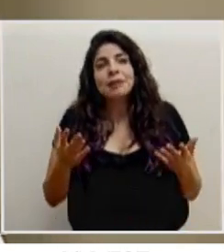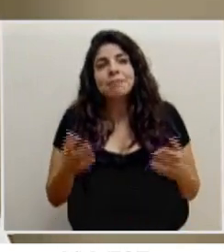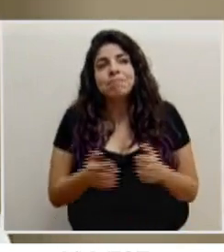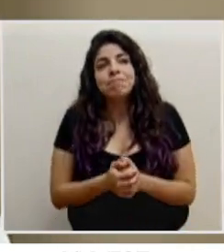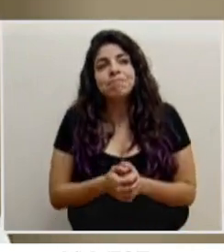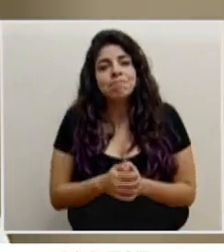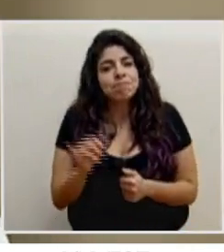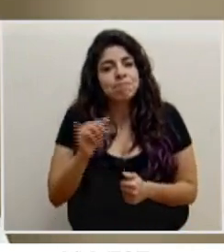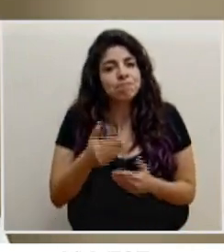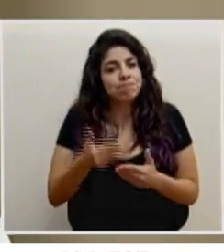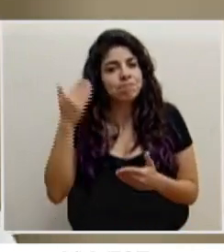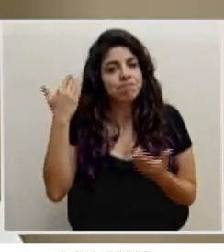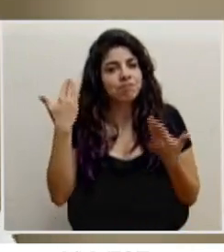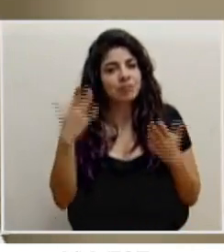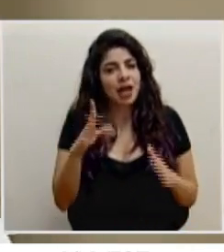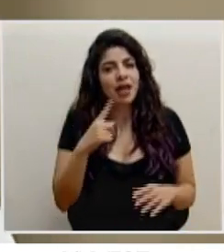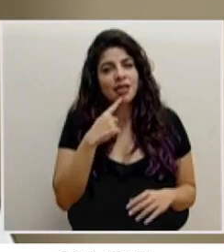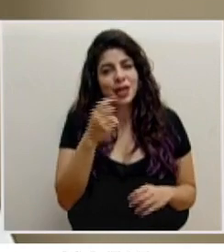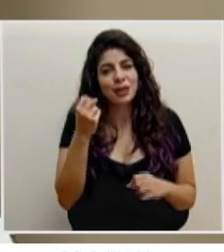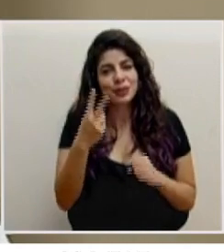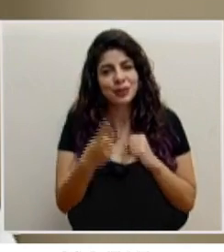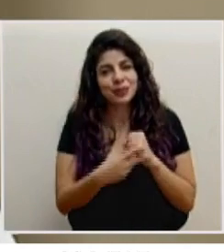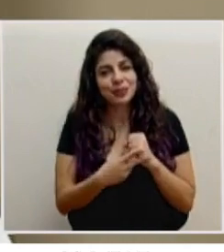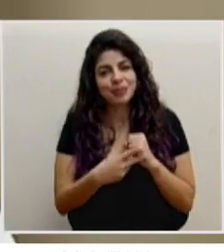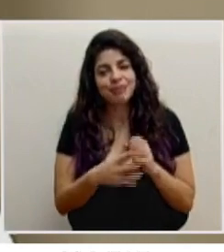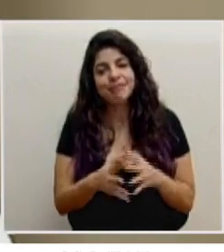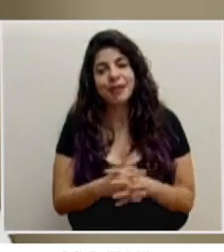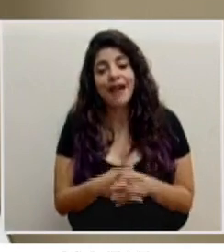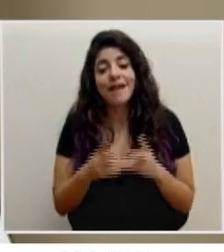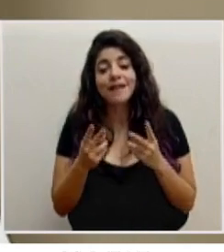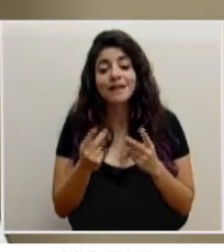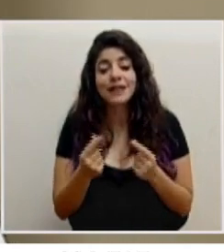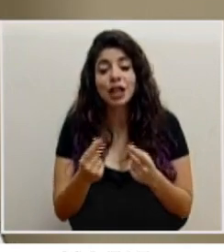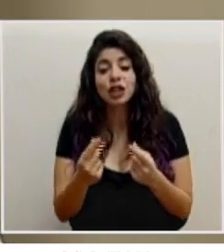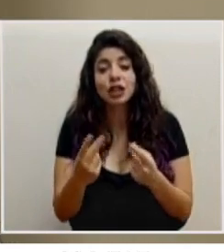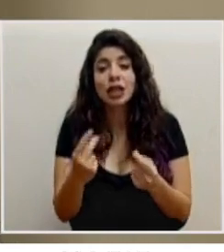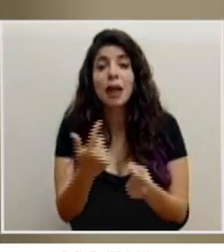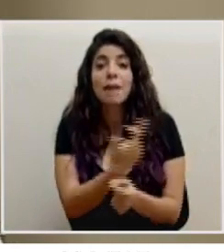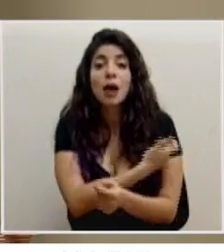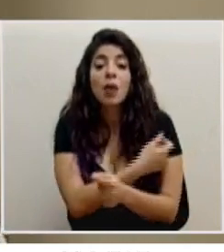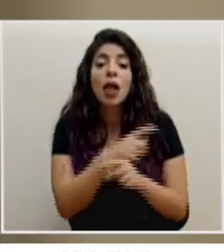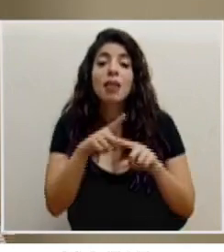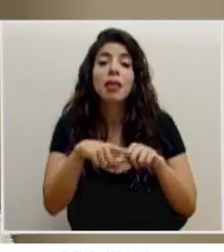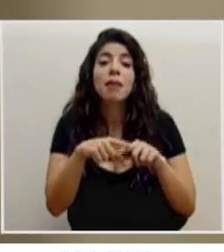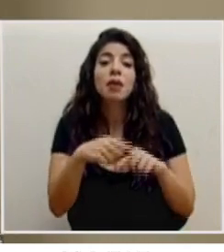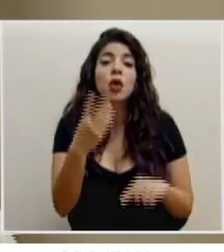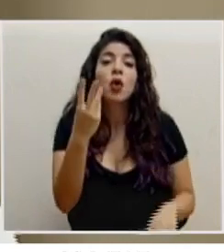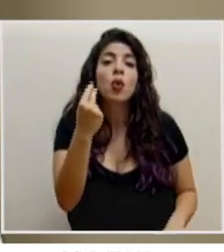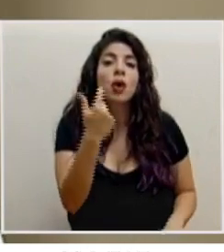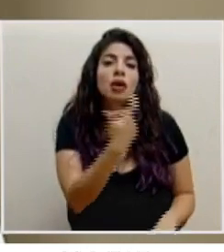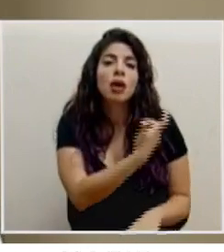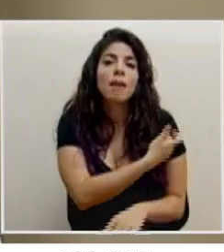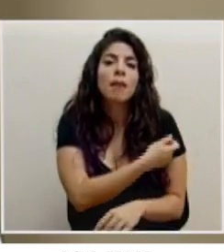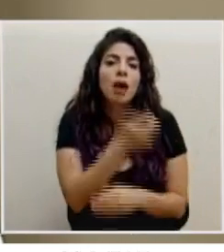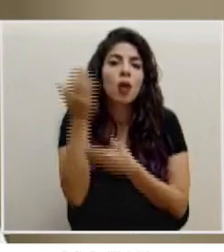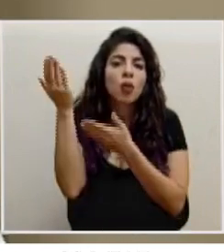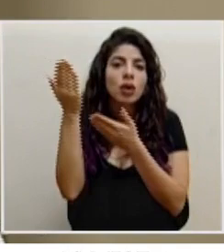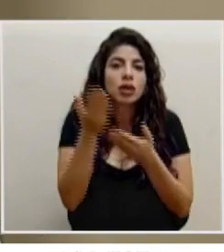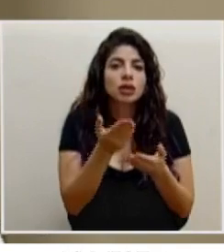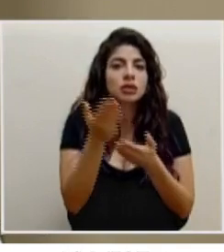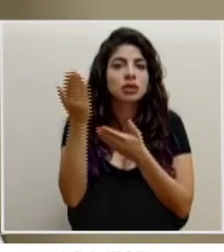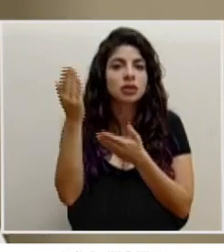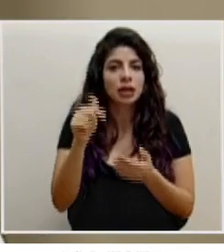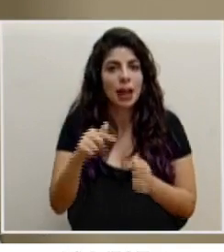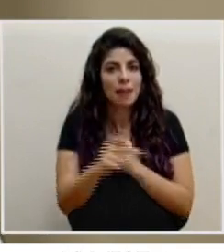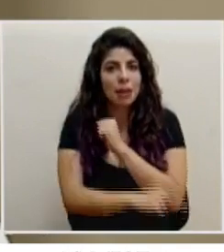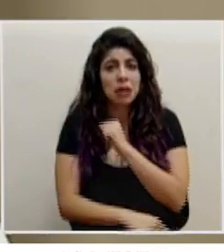Como lo hemos dicho ya en varias ocasiones, la velocidad de vacunación depende de la cantidad de vacunas que entren al país.